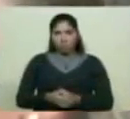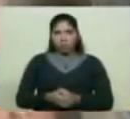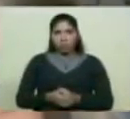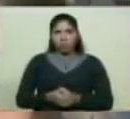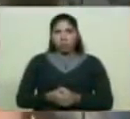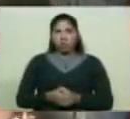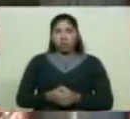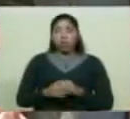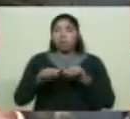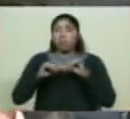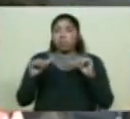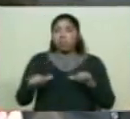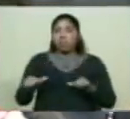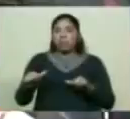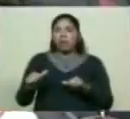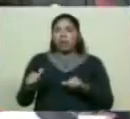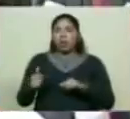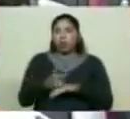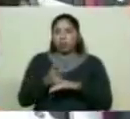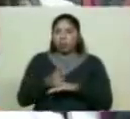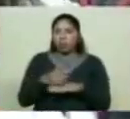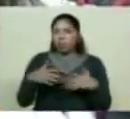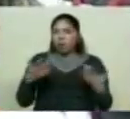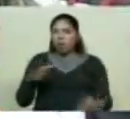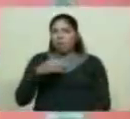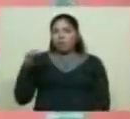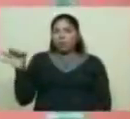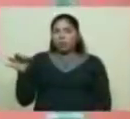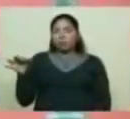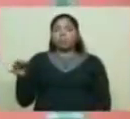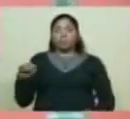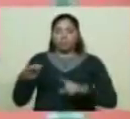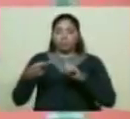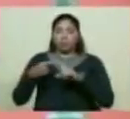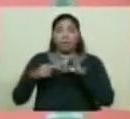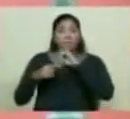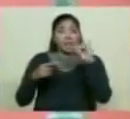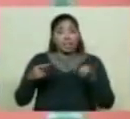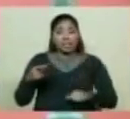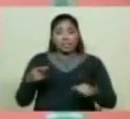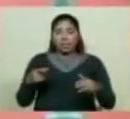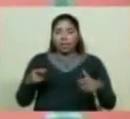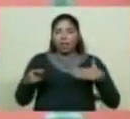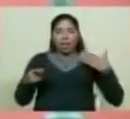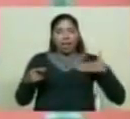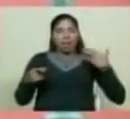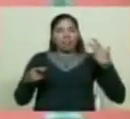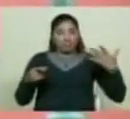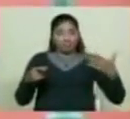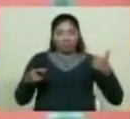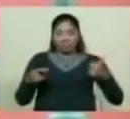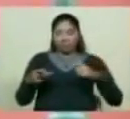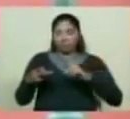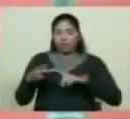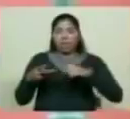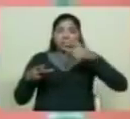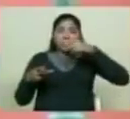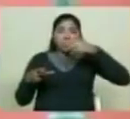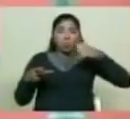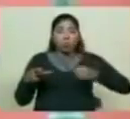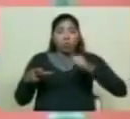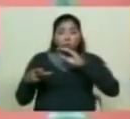perfecto es aquel que produce mayor suma de felicidad posible mayor suma de seguridad social